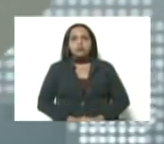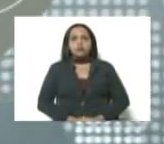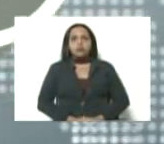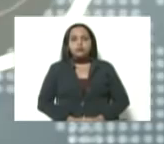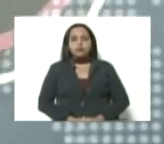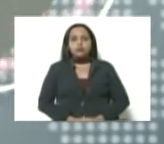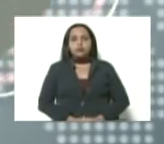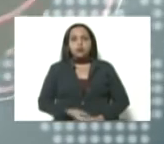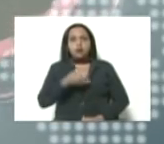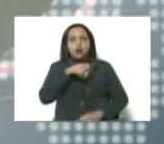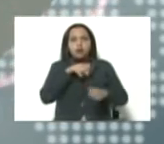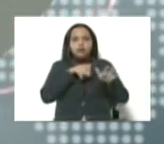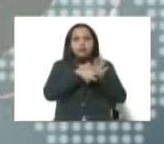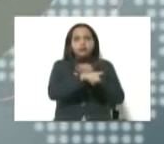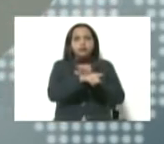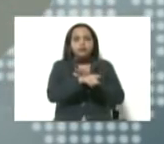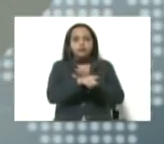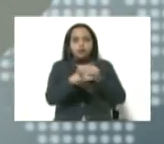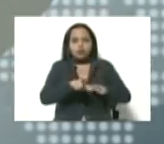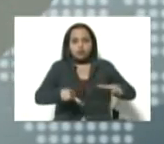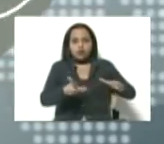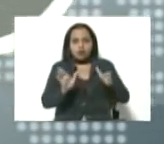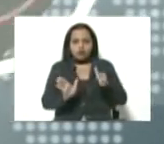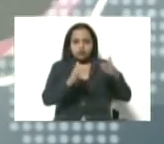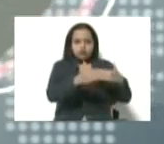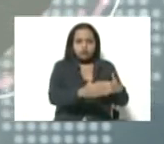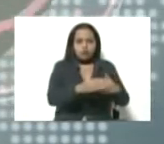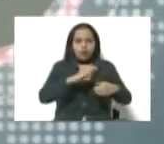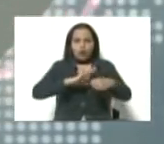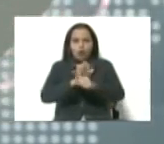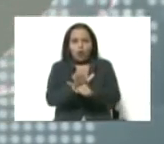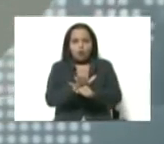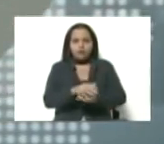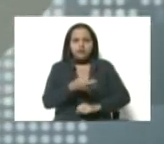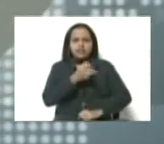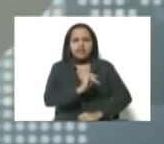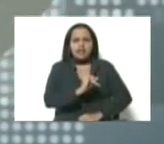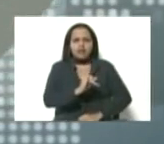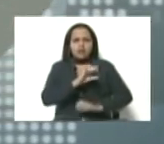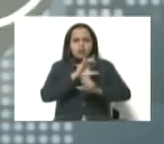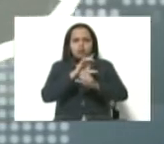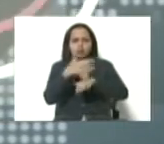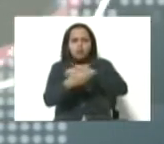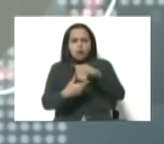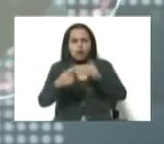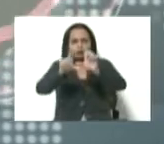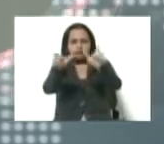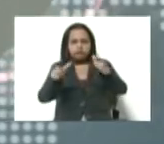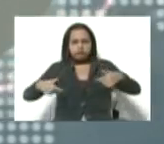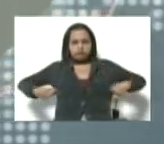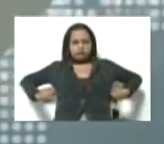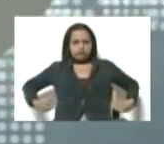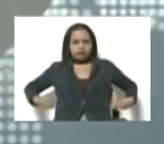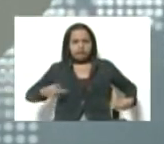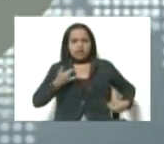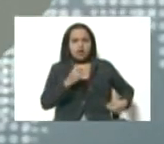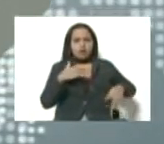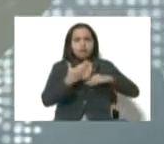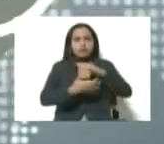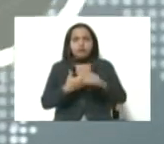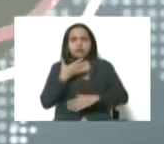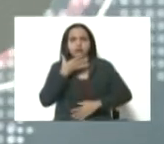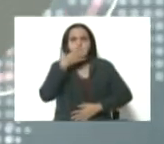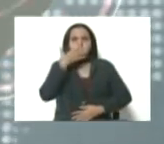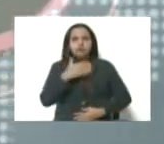les pidió su ingreso a la sala de aislamiento con un diagnóstico de neumonía bilateral e insuficiencia respiratoria aguda moderada